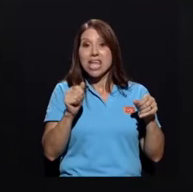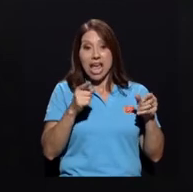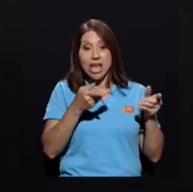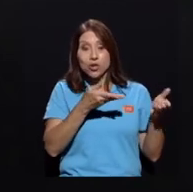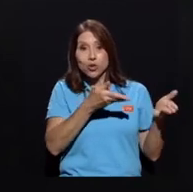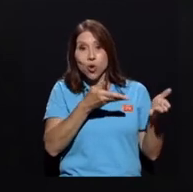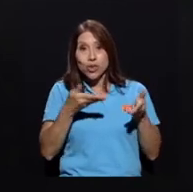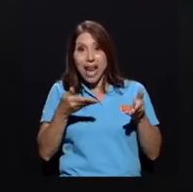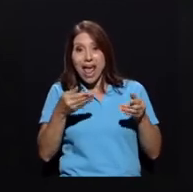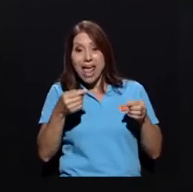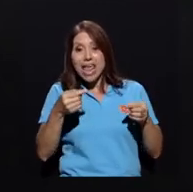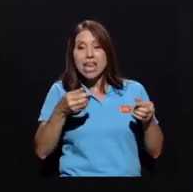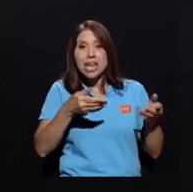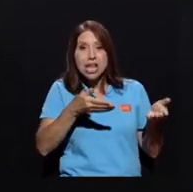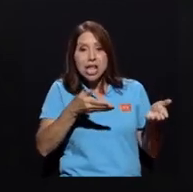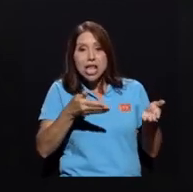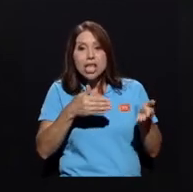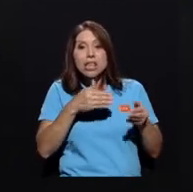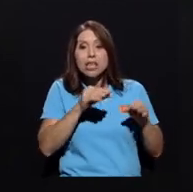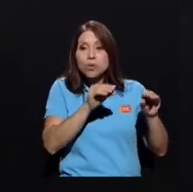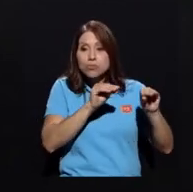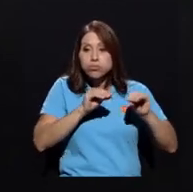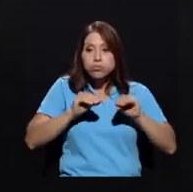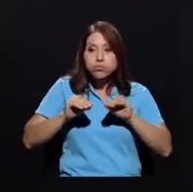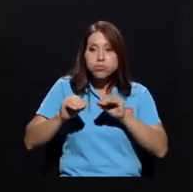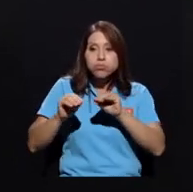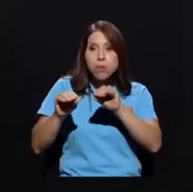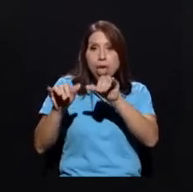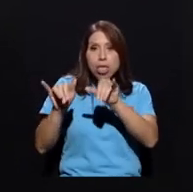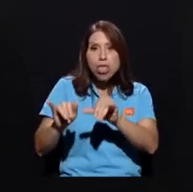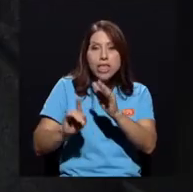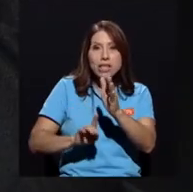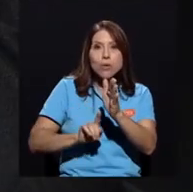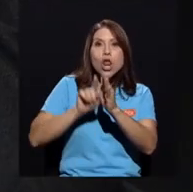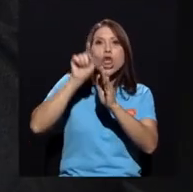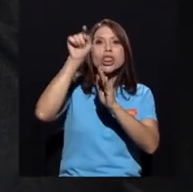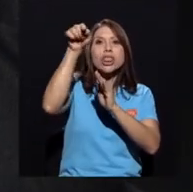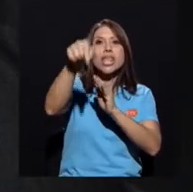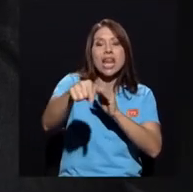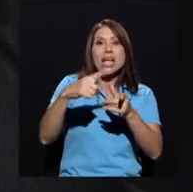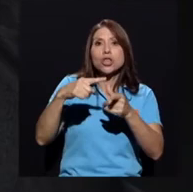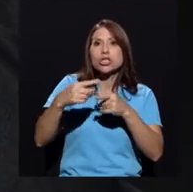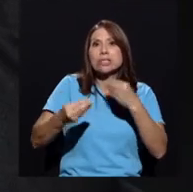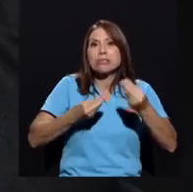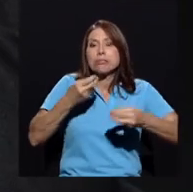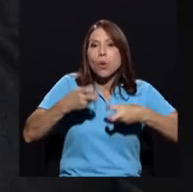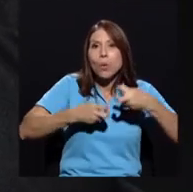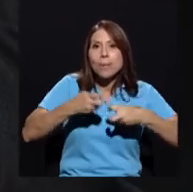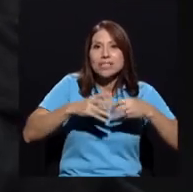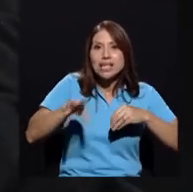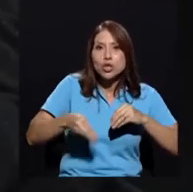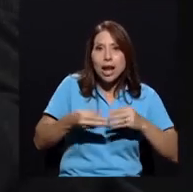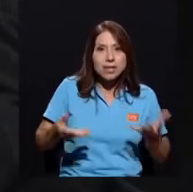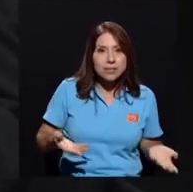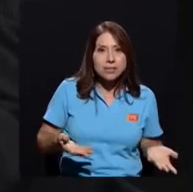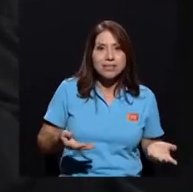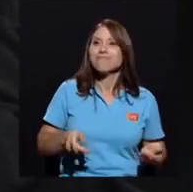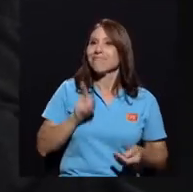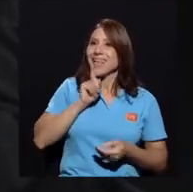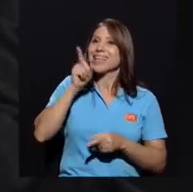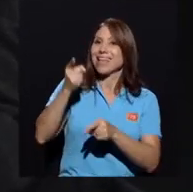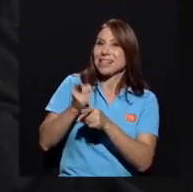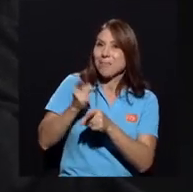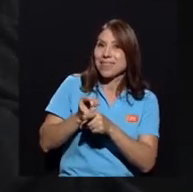Y eso me parece que plantea problemas adicionales. Lo que usted está planteando es exactamente el problema. Ellos no tienen